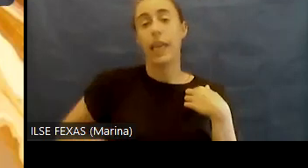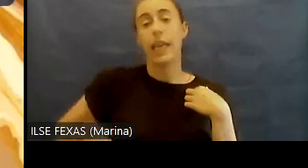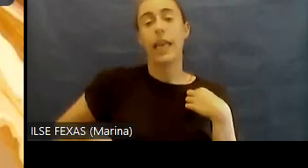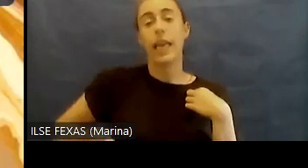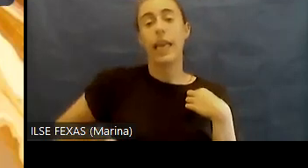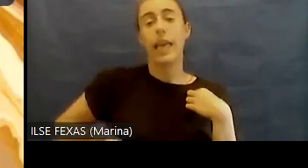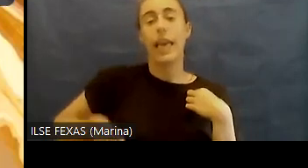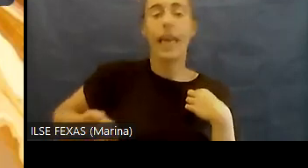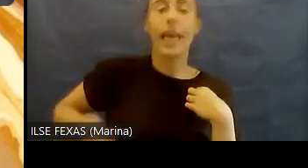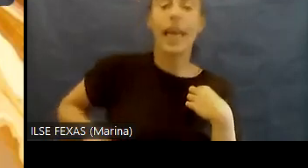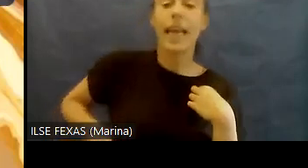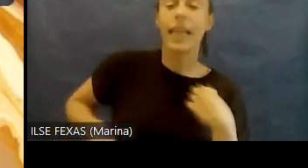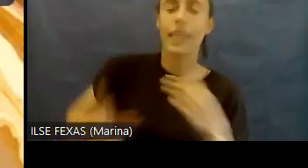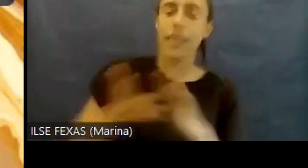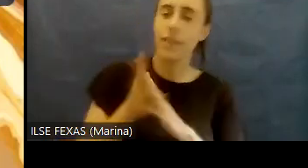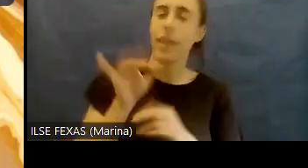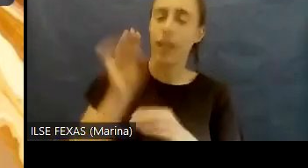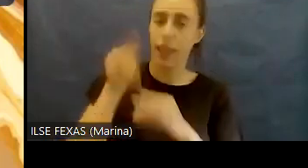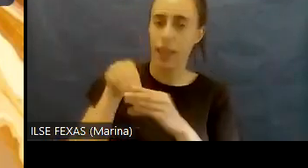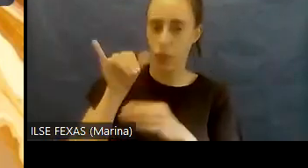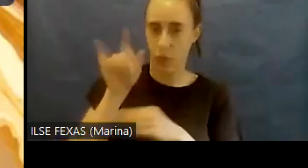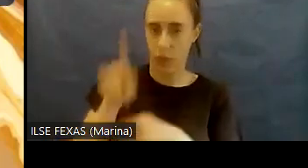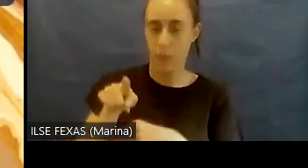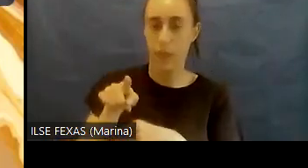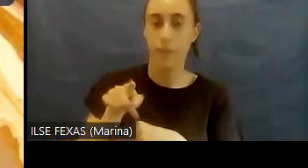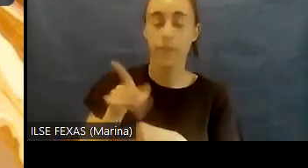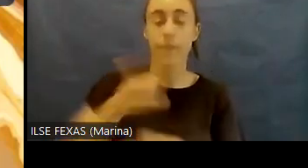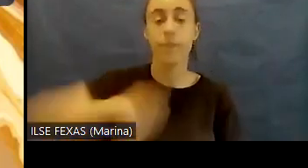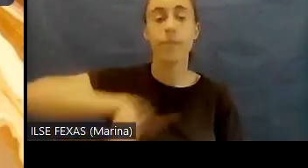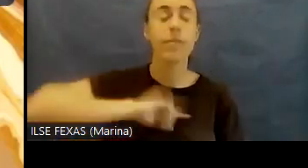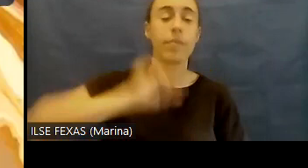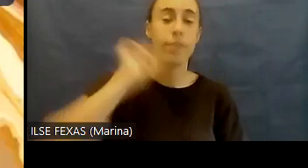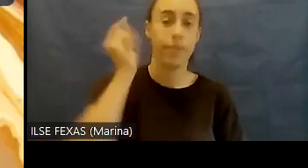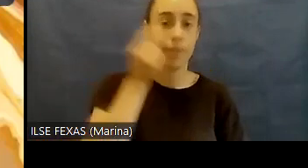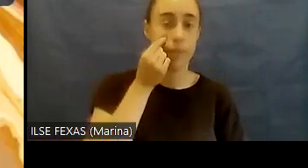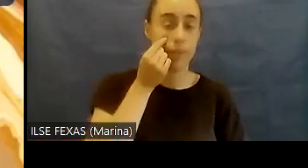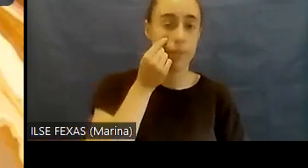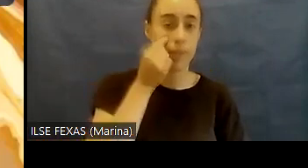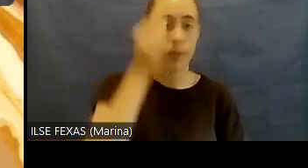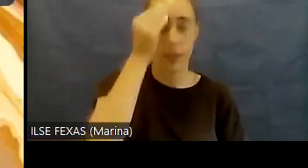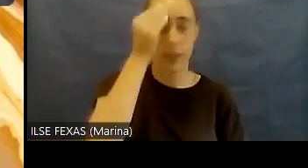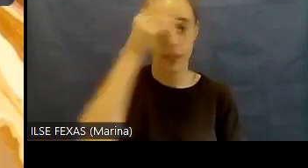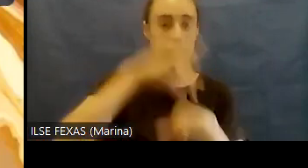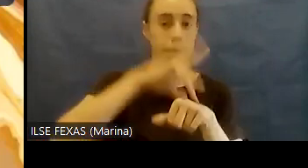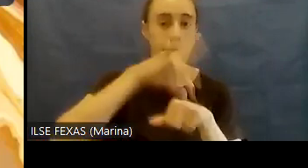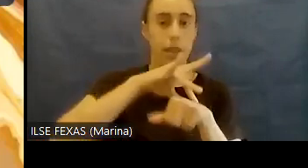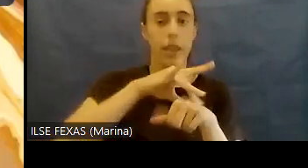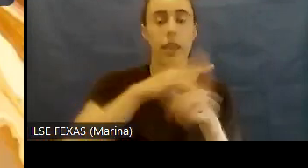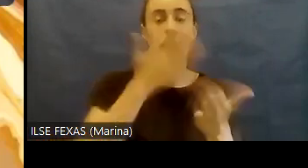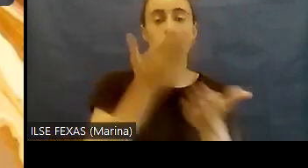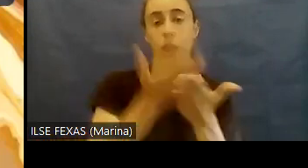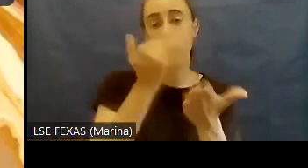estómago. Vale. Una vez que lo detectamos, pensar que estamos hablando de pacientes que ya le hemos pedido esa prueba porque están